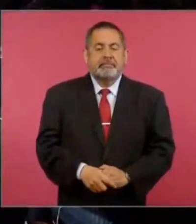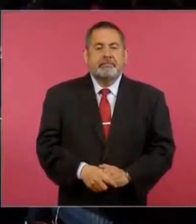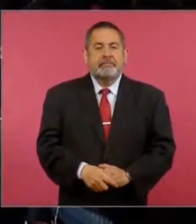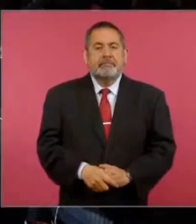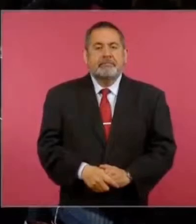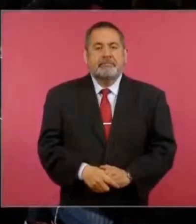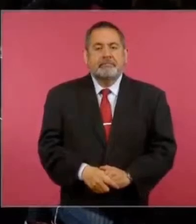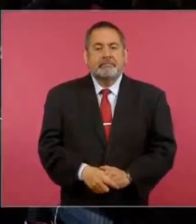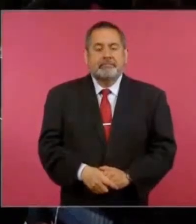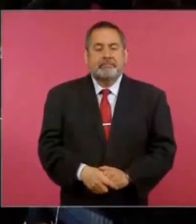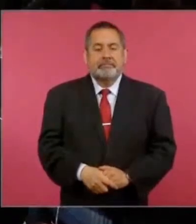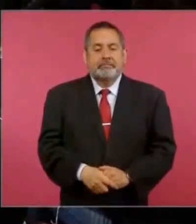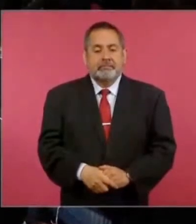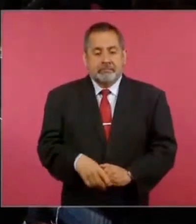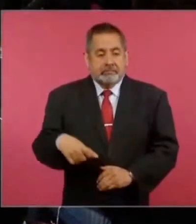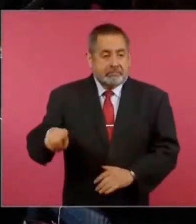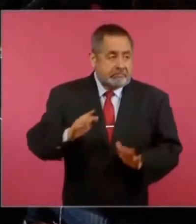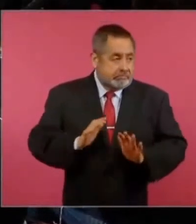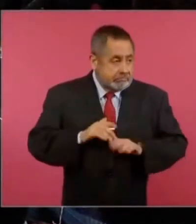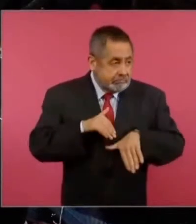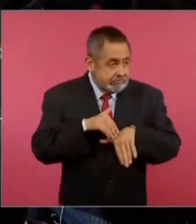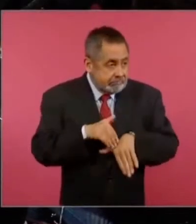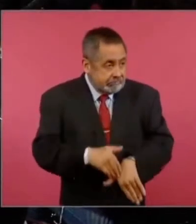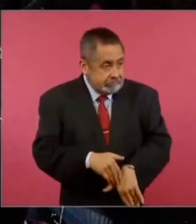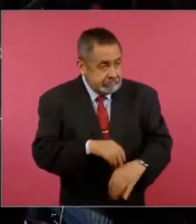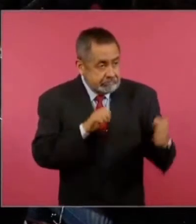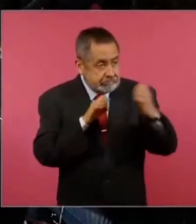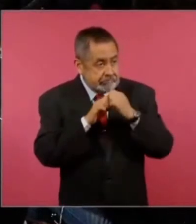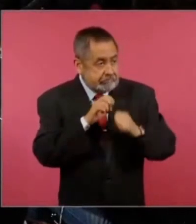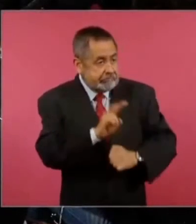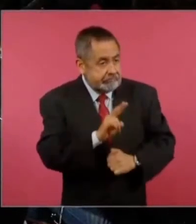Y que no se dejen engañar porque hay una campaña